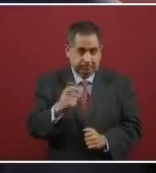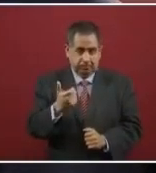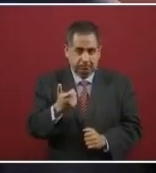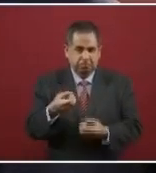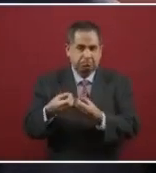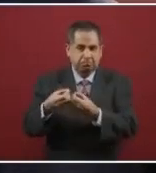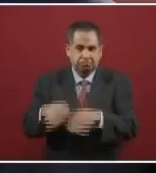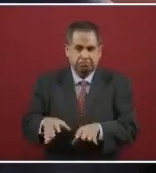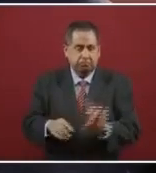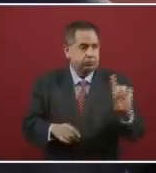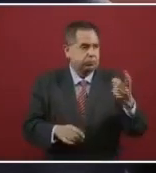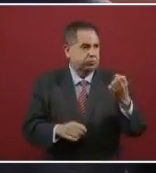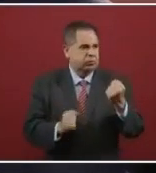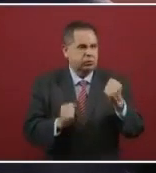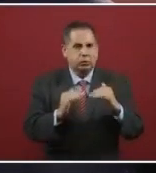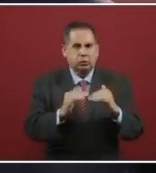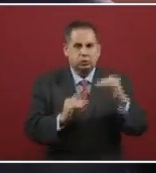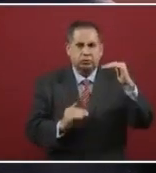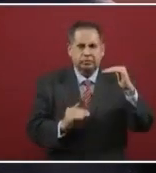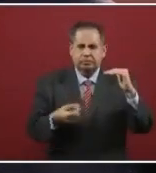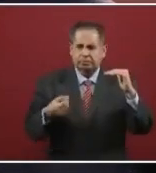pierde ante el dólar,